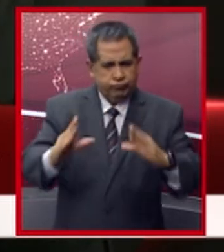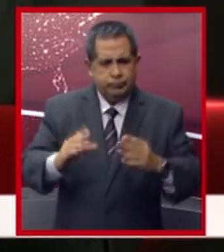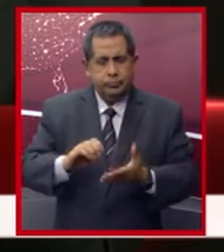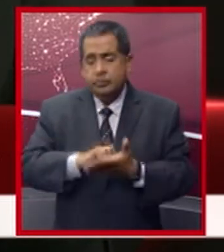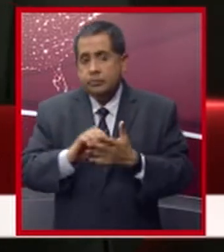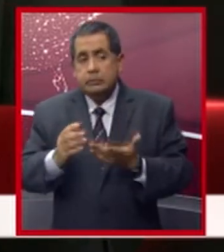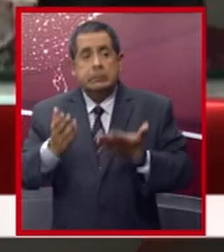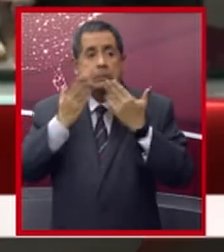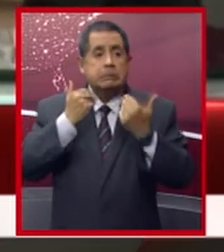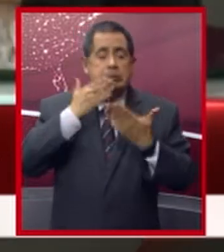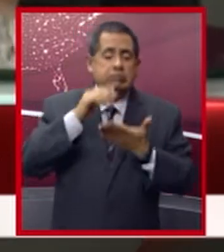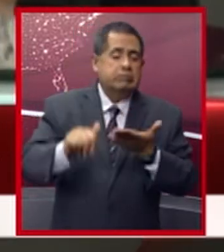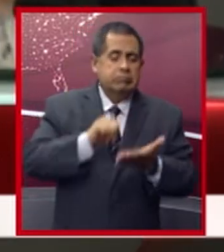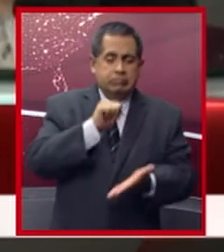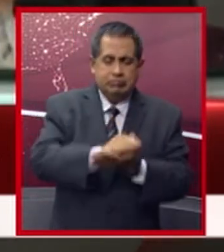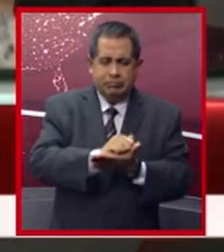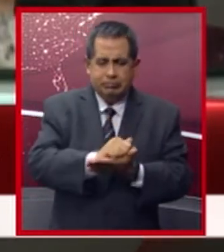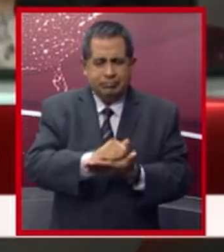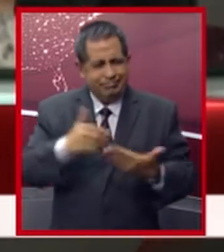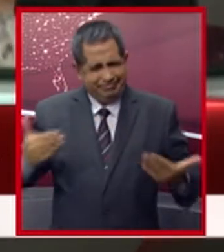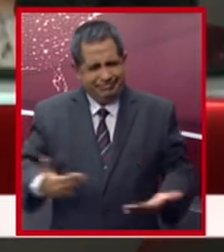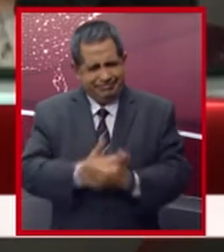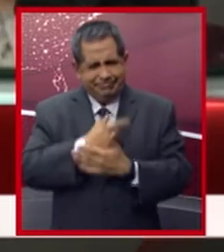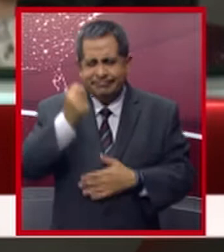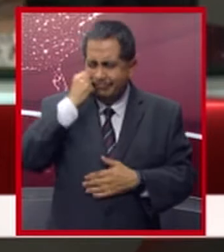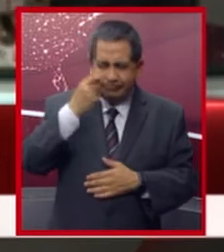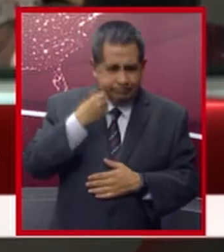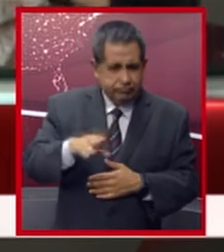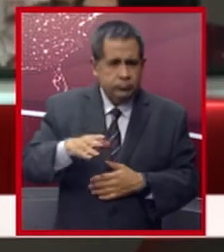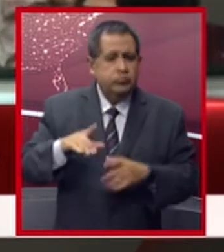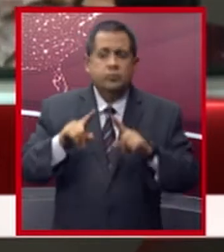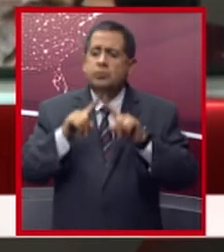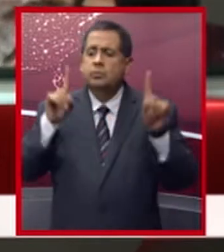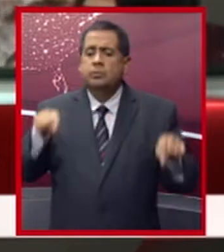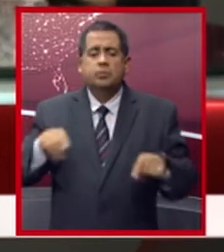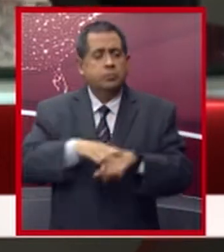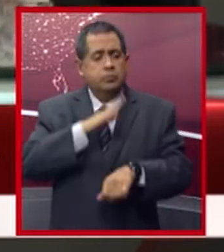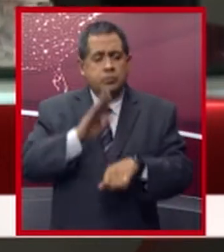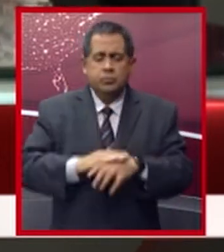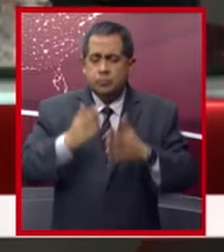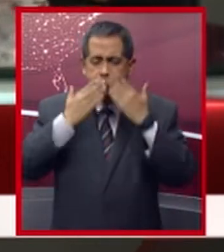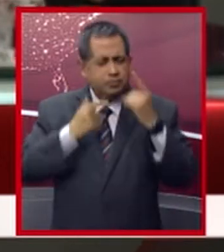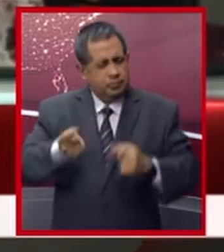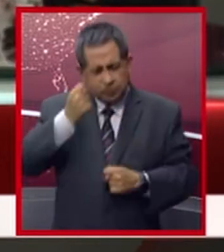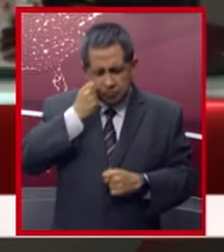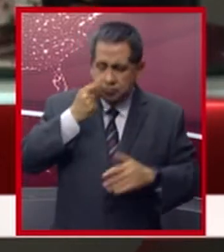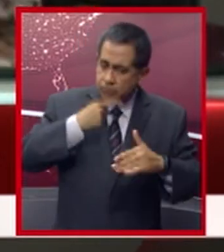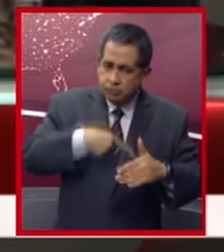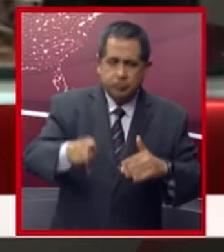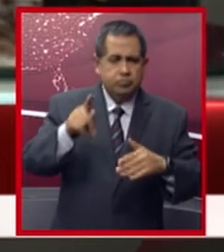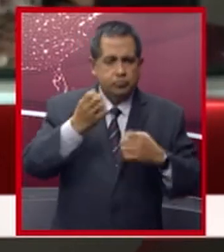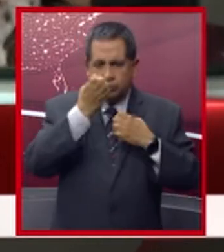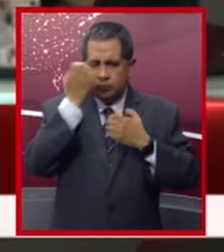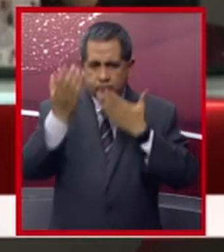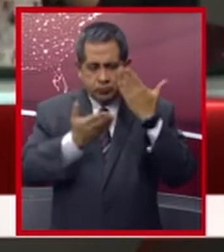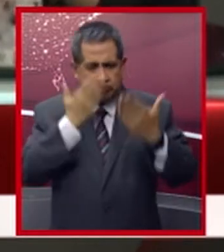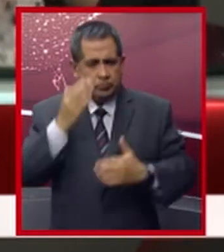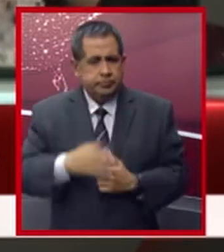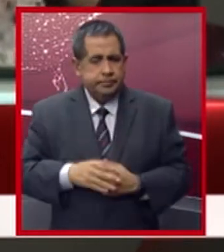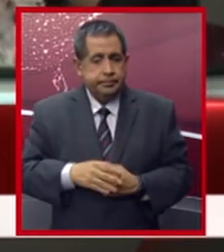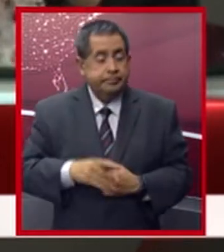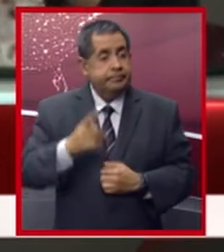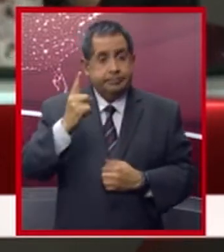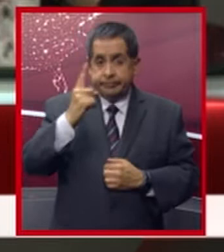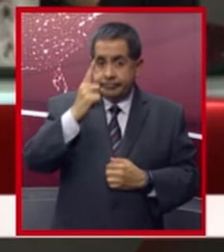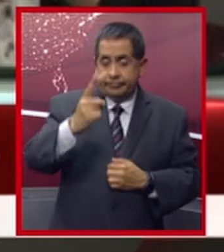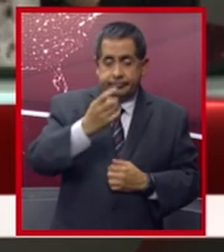nacimiento, de los requisitos de la boleta, llega sin boleta. O sea, primero la escuela está